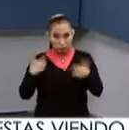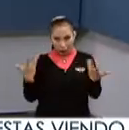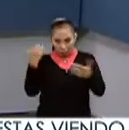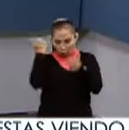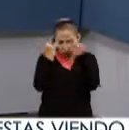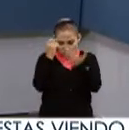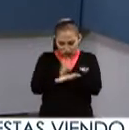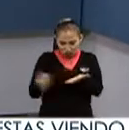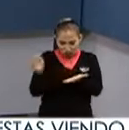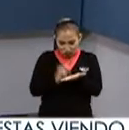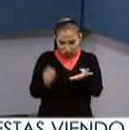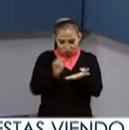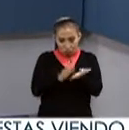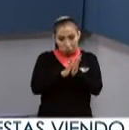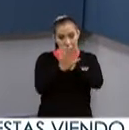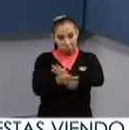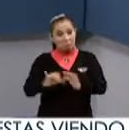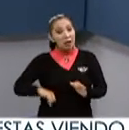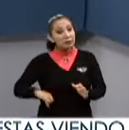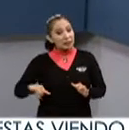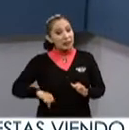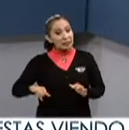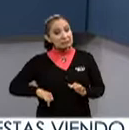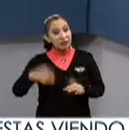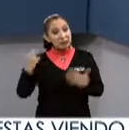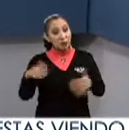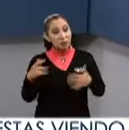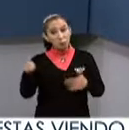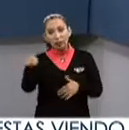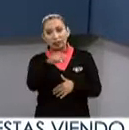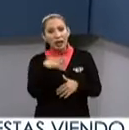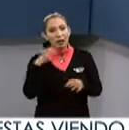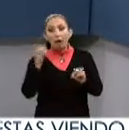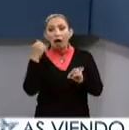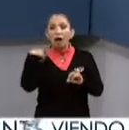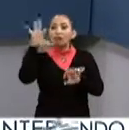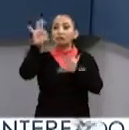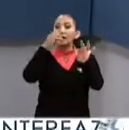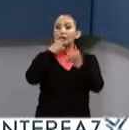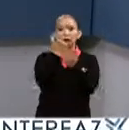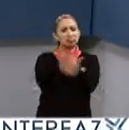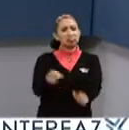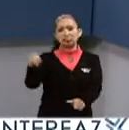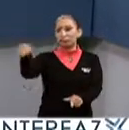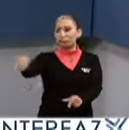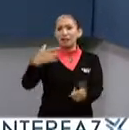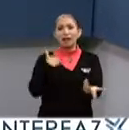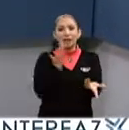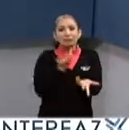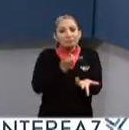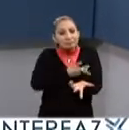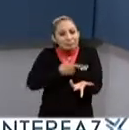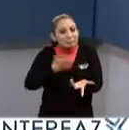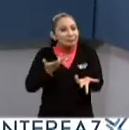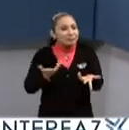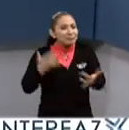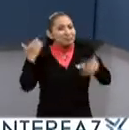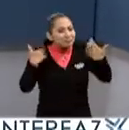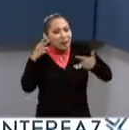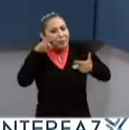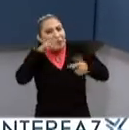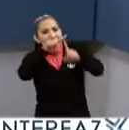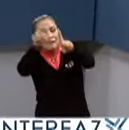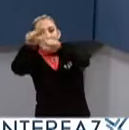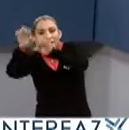ellos. Entonces creo que se vuelve muy interesante porque no etiquetamos, el niño tiene la opción de gustar, de ver